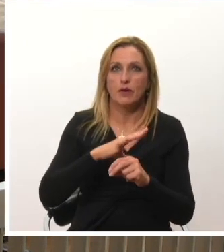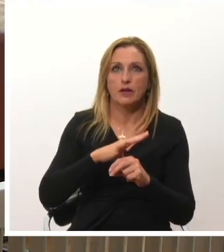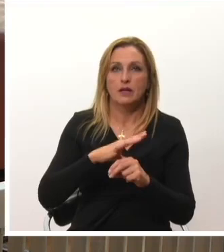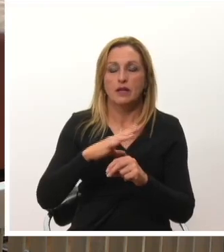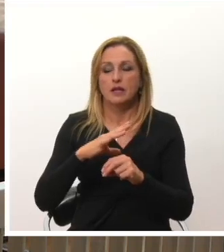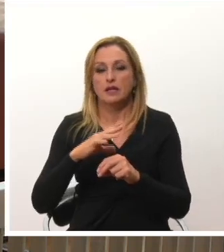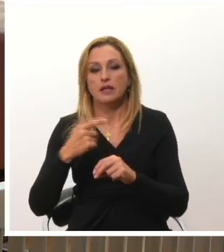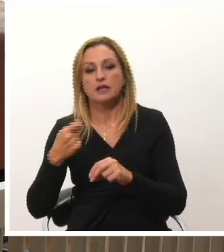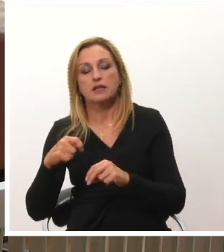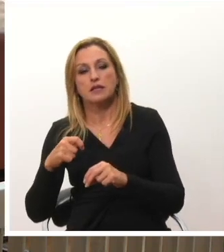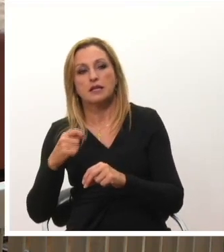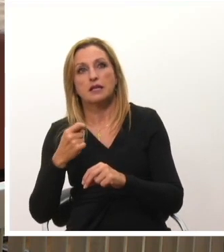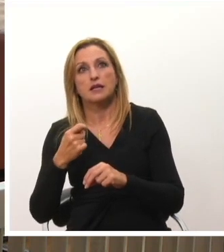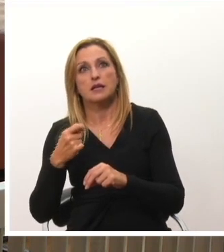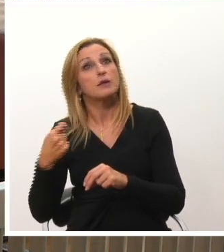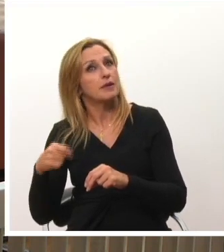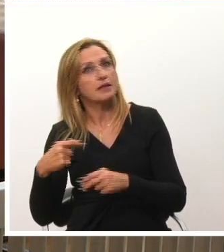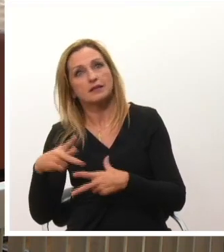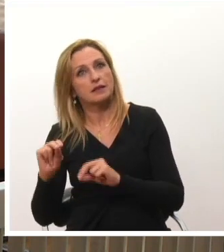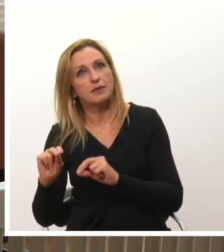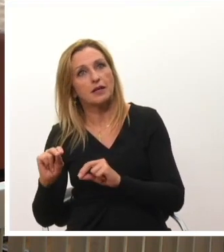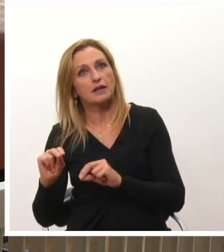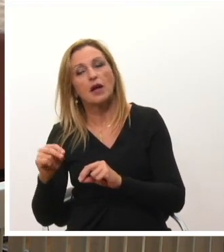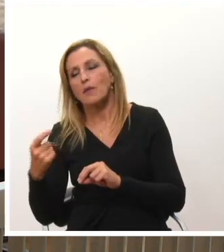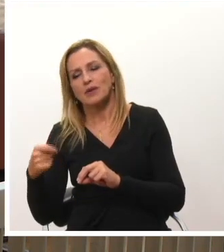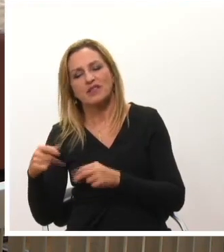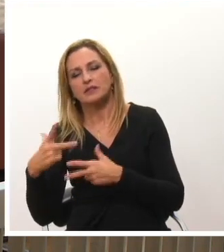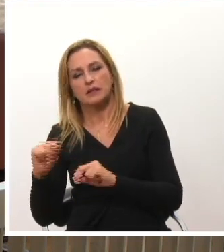termino presidente